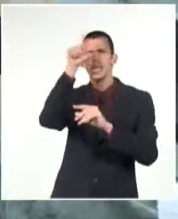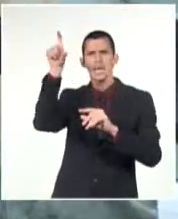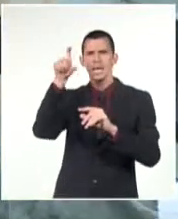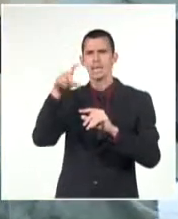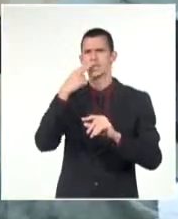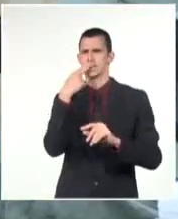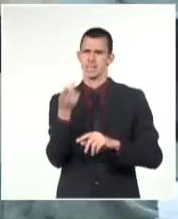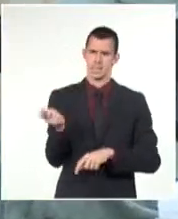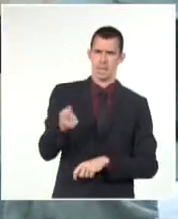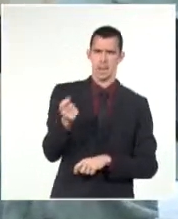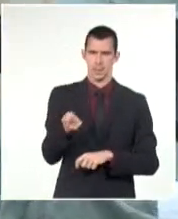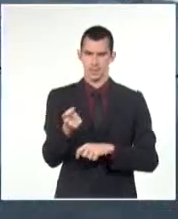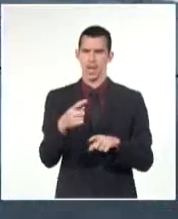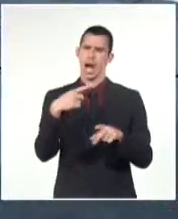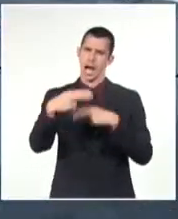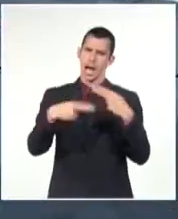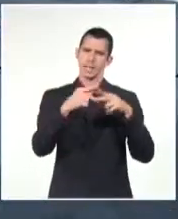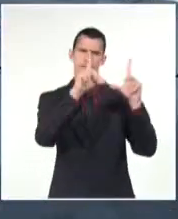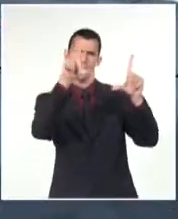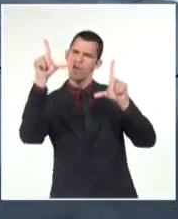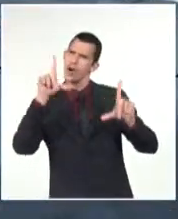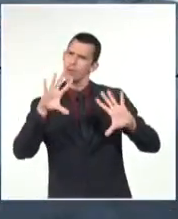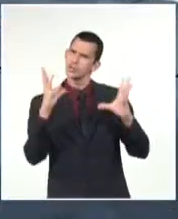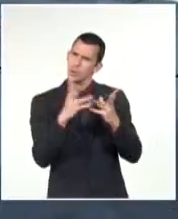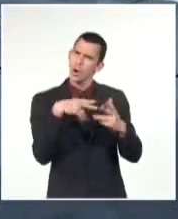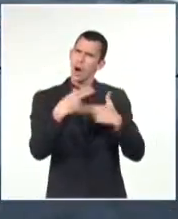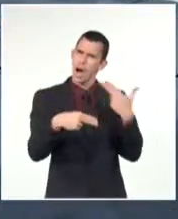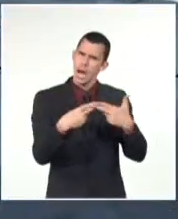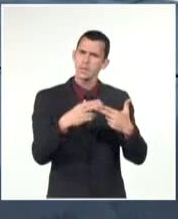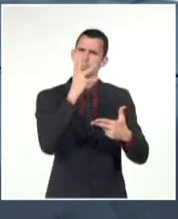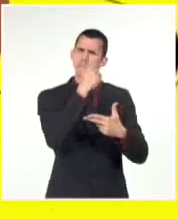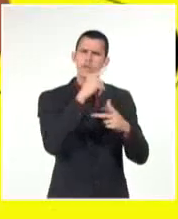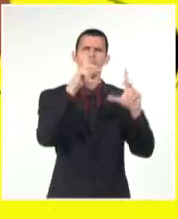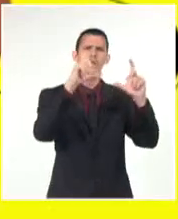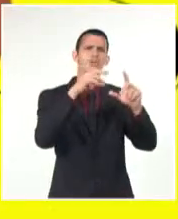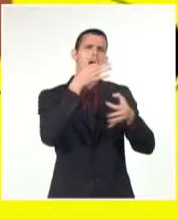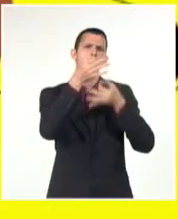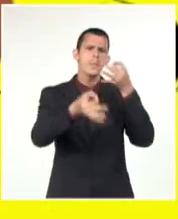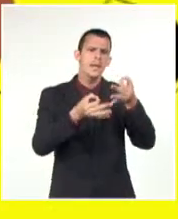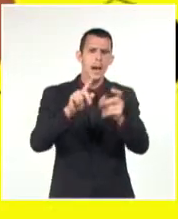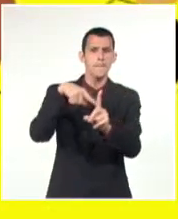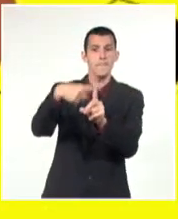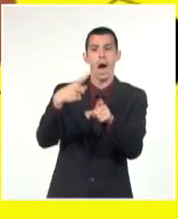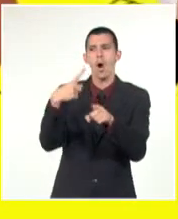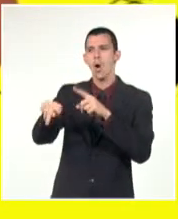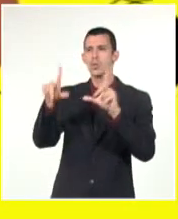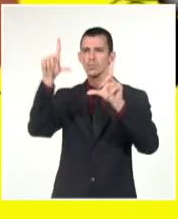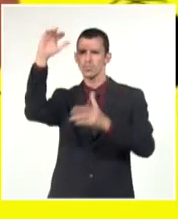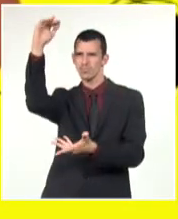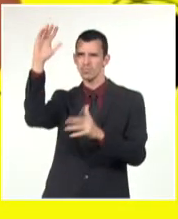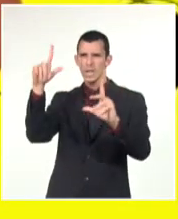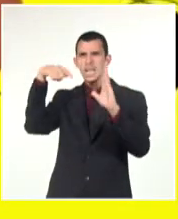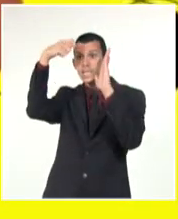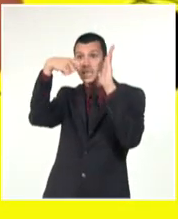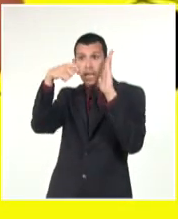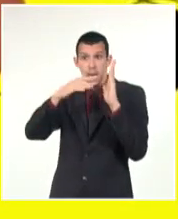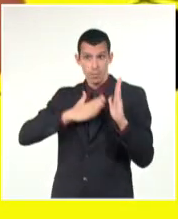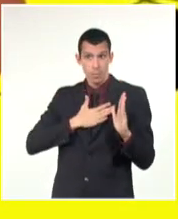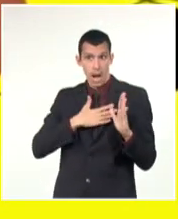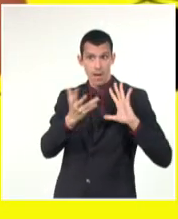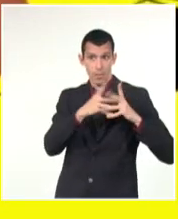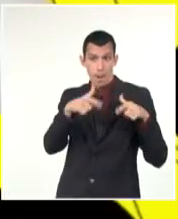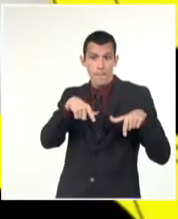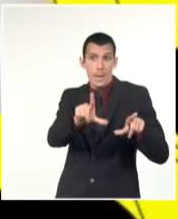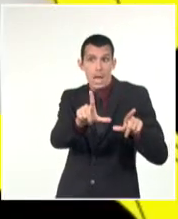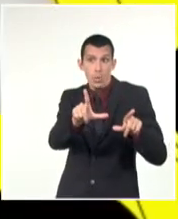de la institución y otra de carteles representativos de la cinematografía nacional. Recientemente se dio a conocer la quinta convocatoria para el